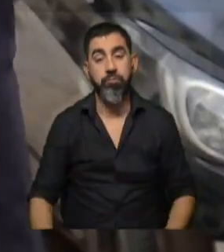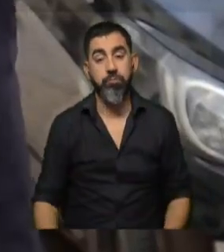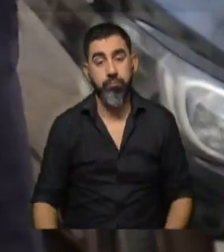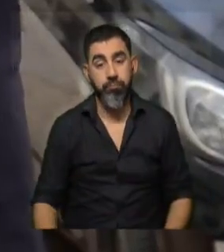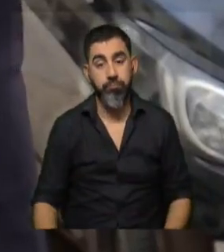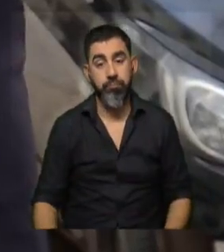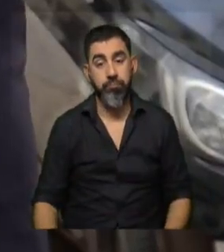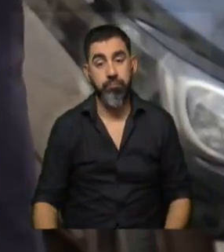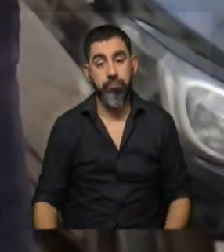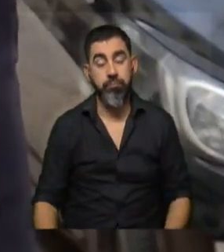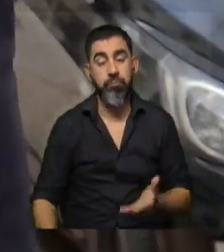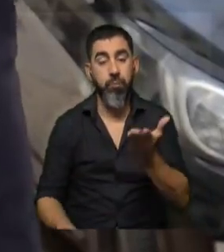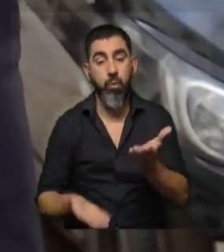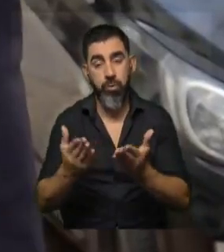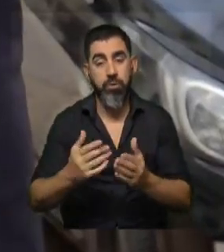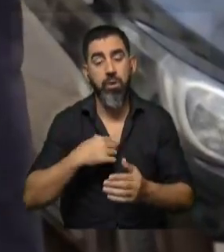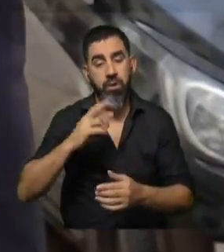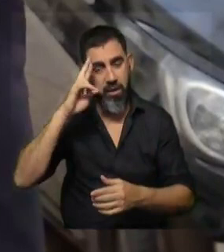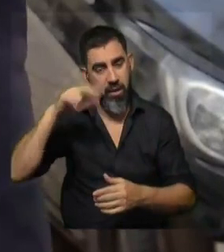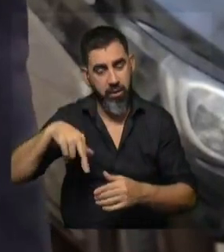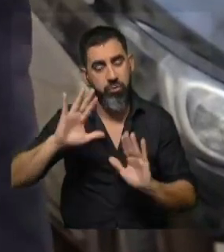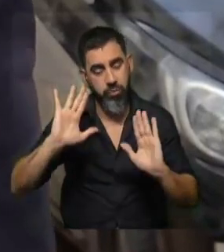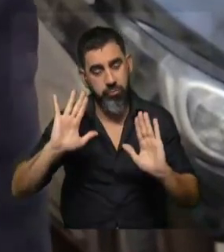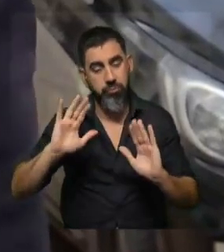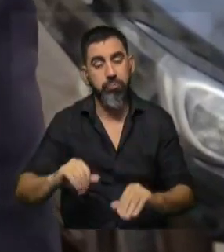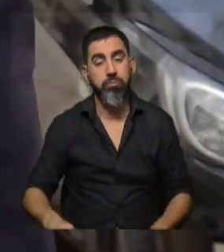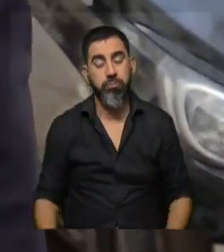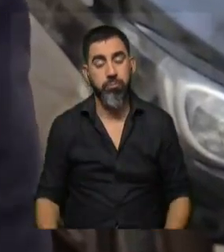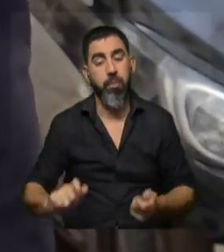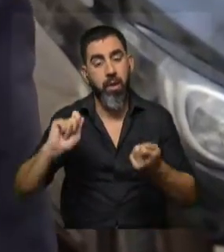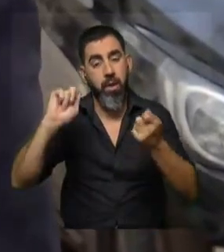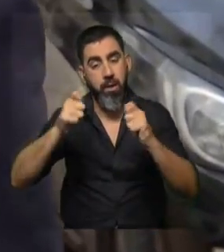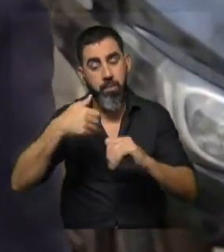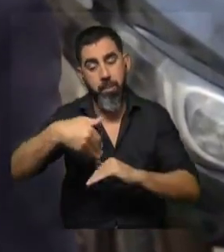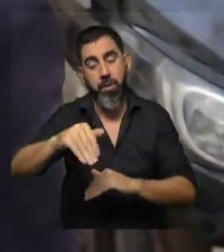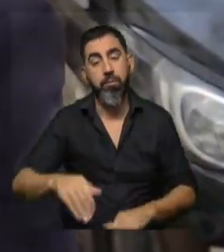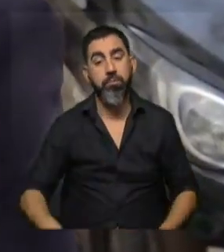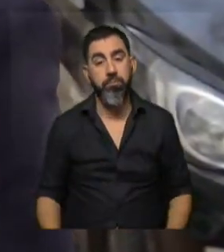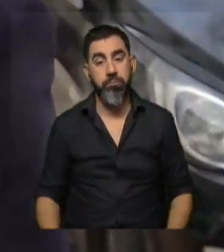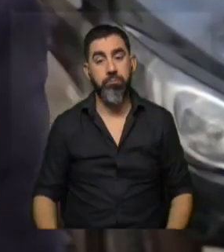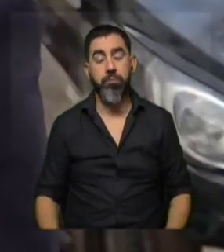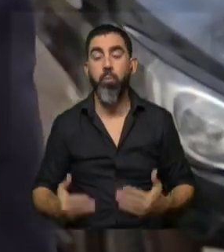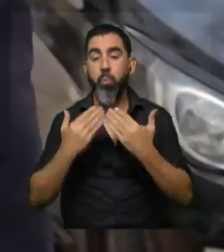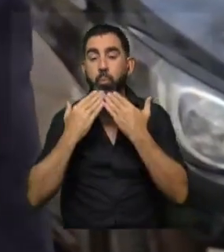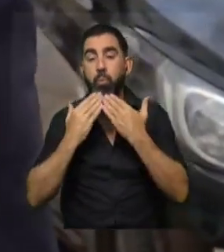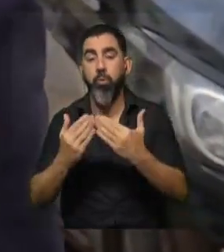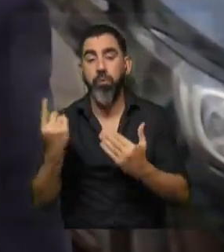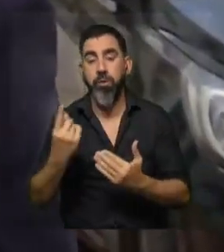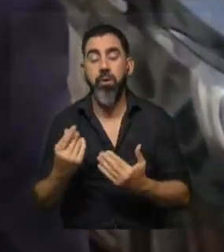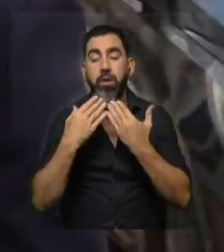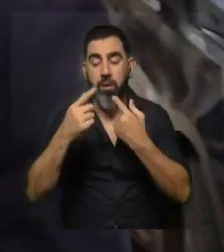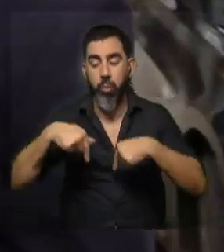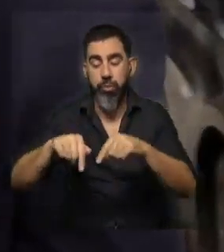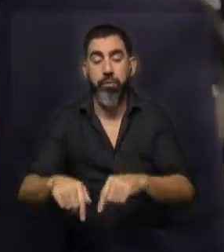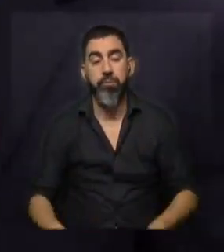creemos que la la justicia nos dará la oportunidad de revertir estos pasos y que podamos empezar de nuevo Muchas gracias muy amable gracias